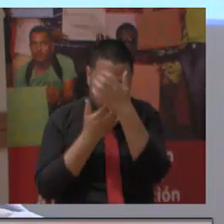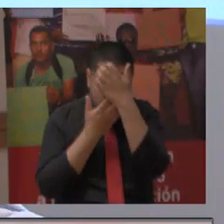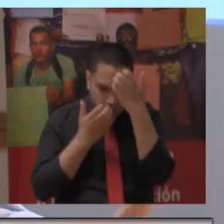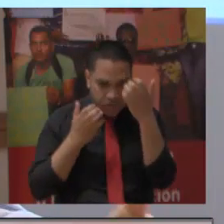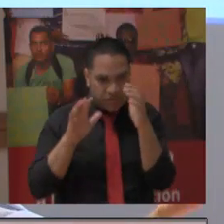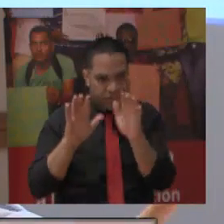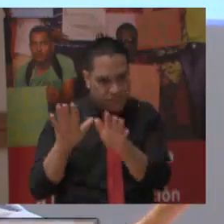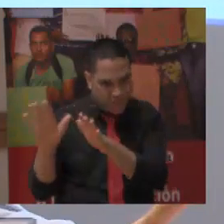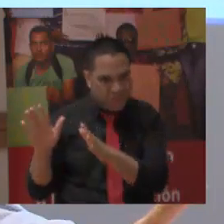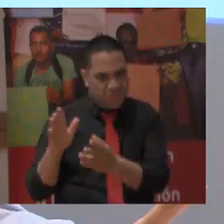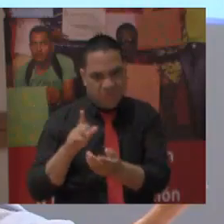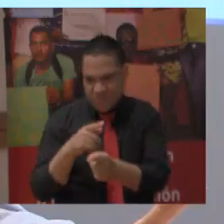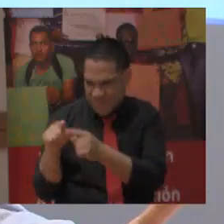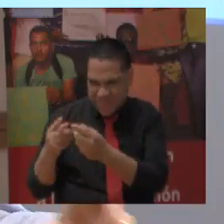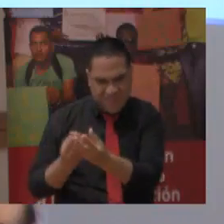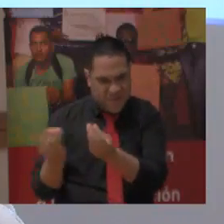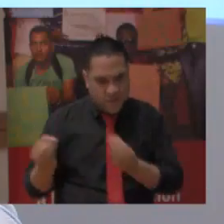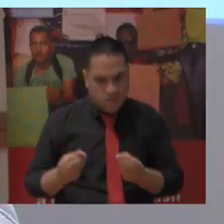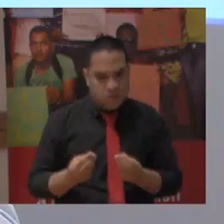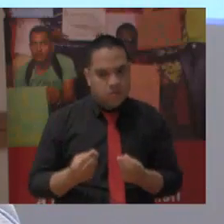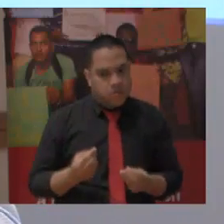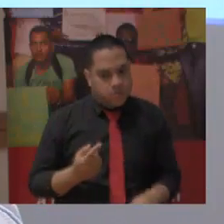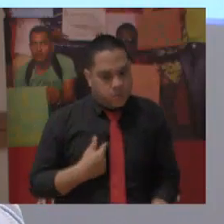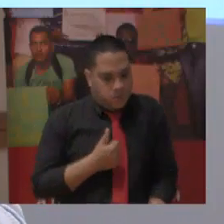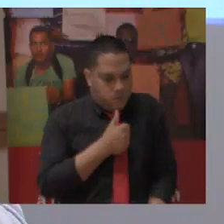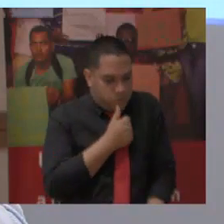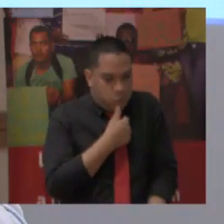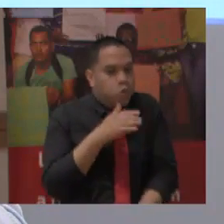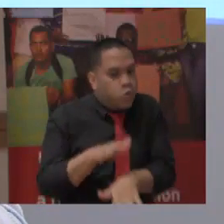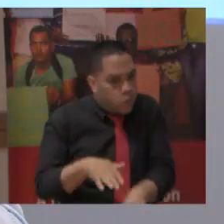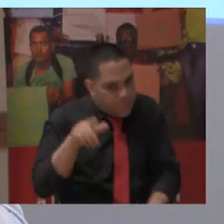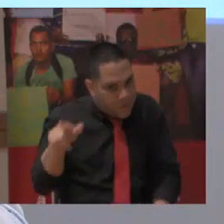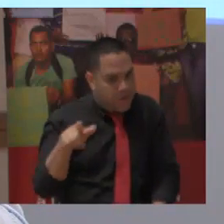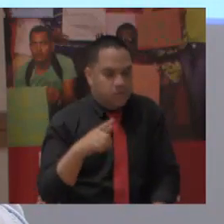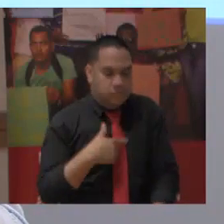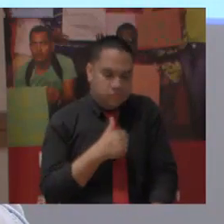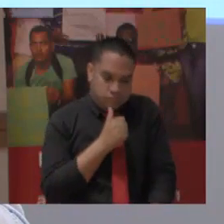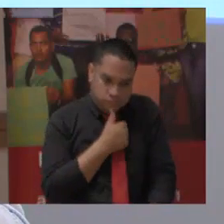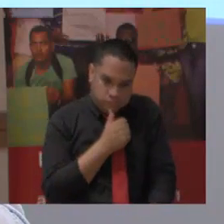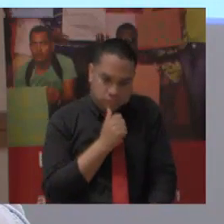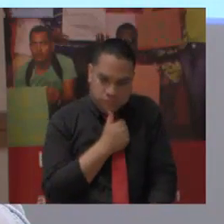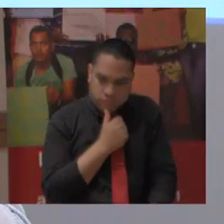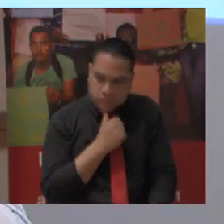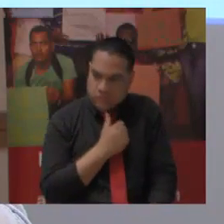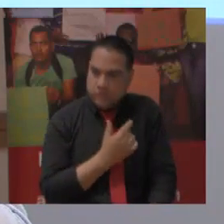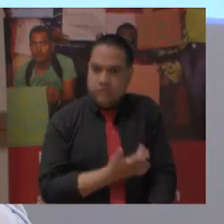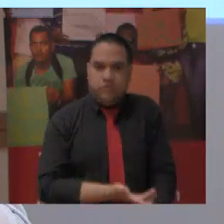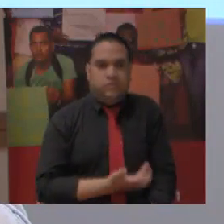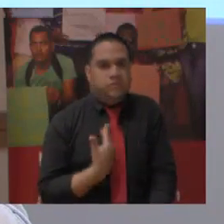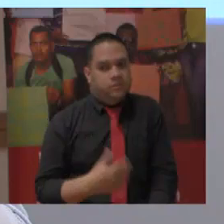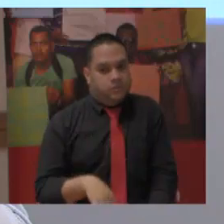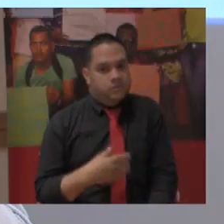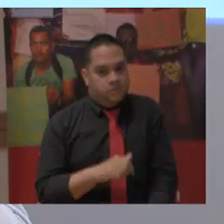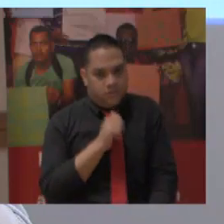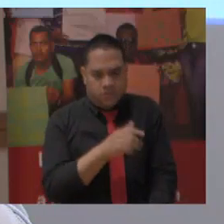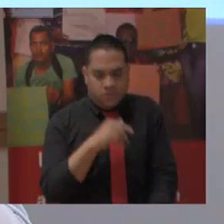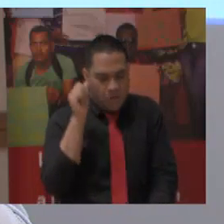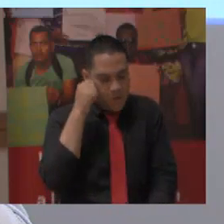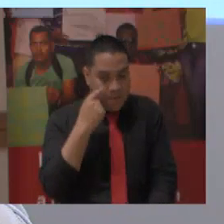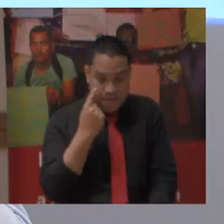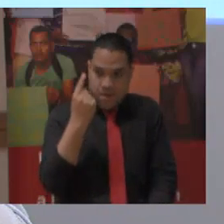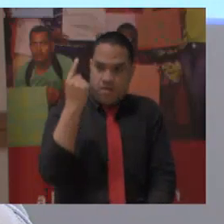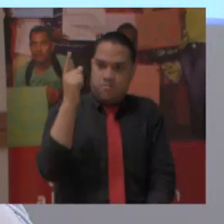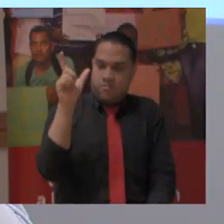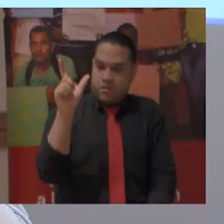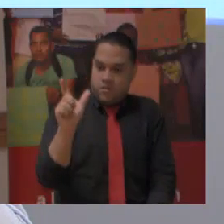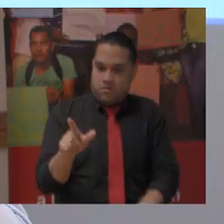ilegales, mucho dolor. Y para mí, yo me acuerdo el primer día que conocí personas